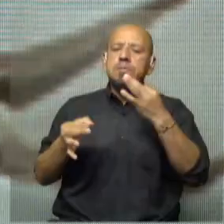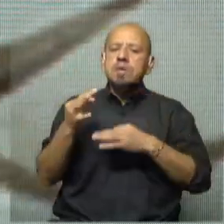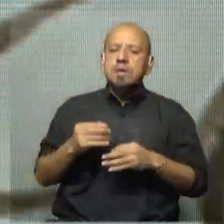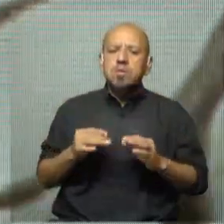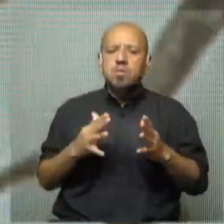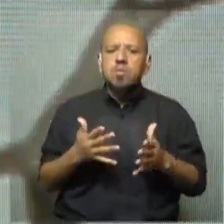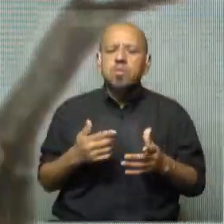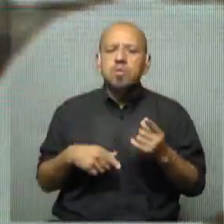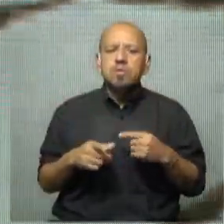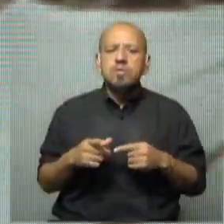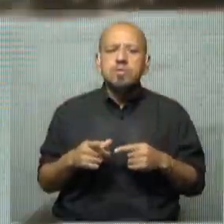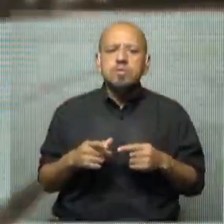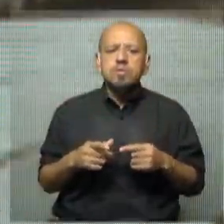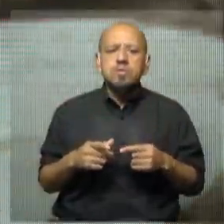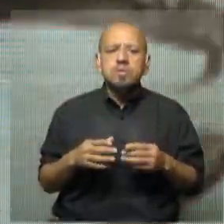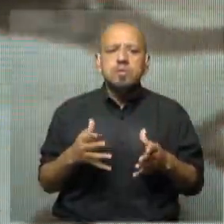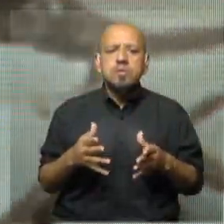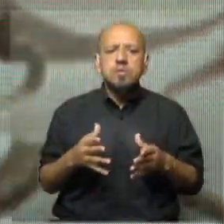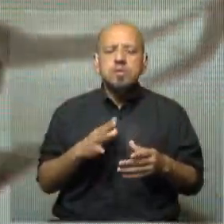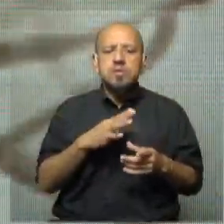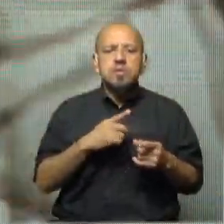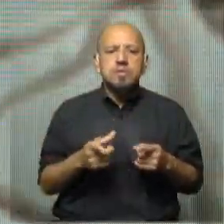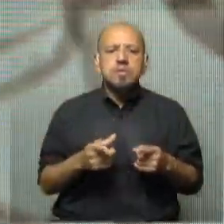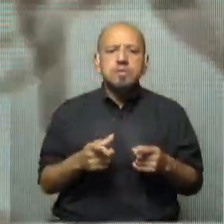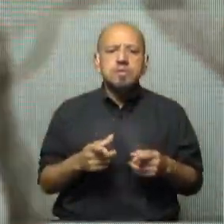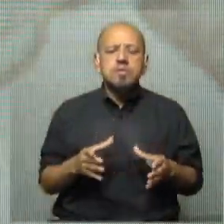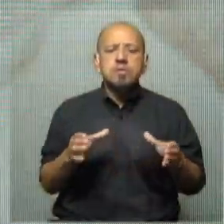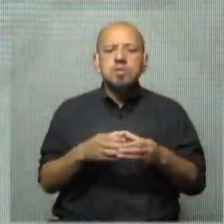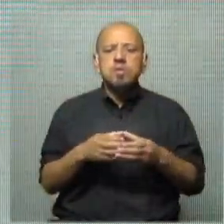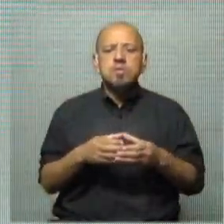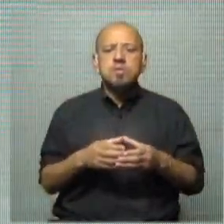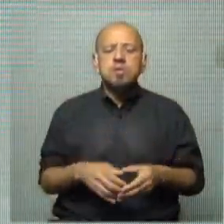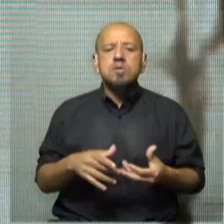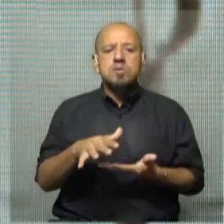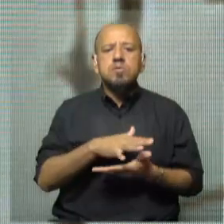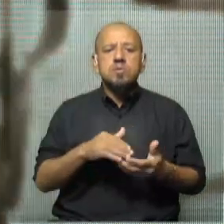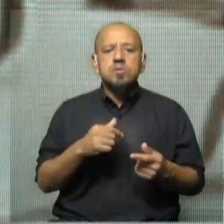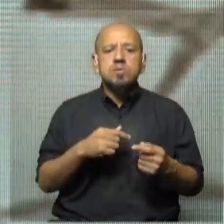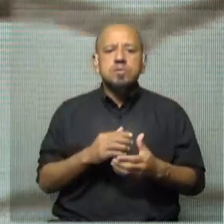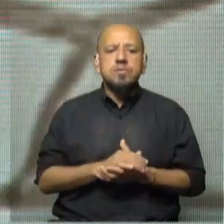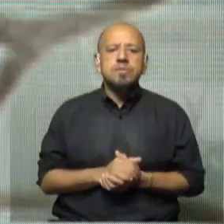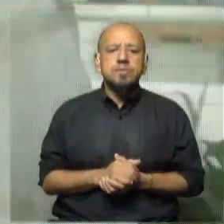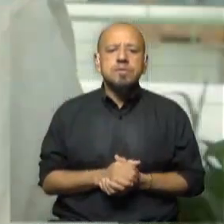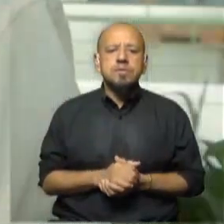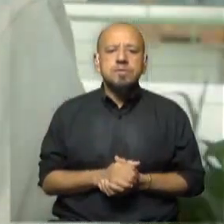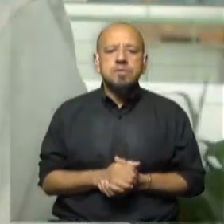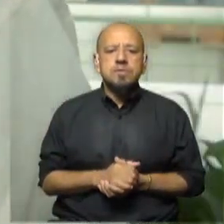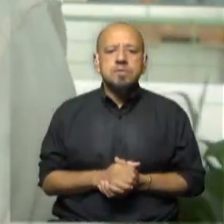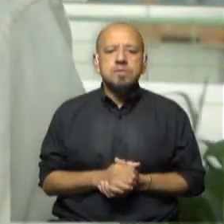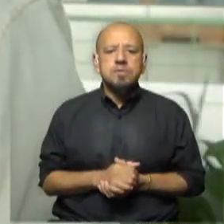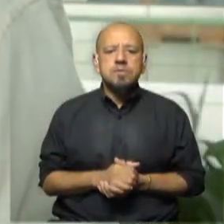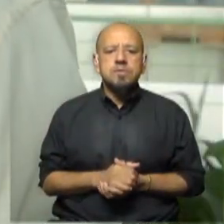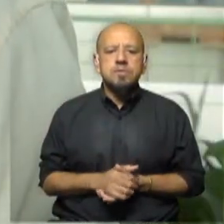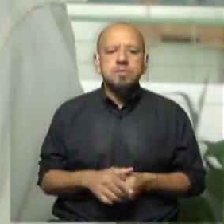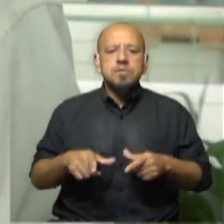cuáles son puntualmente las medidas que se desprenden de este comité y de esta emergencia agropecuaria para los productores. De parte